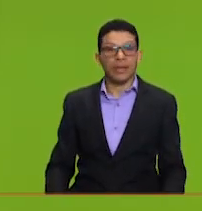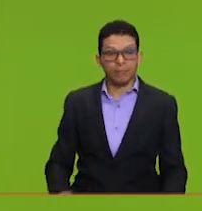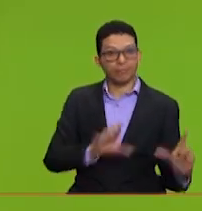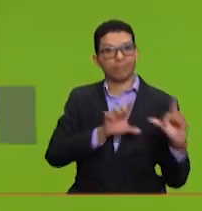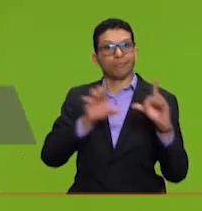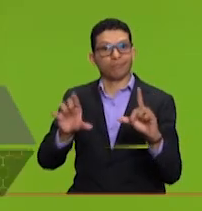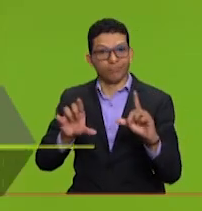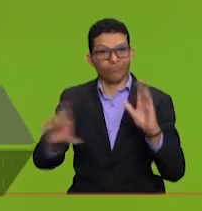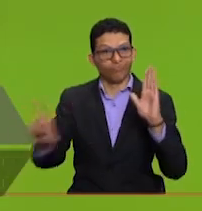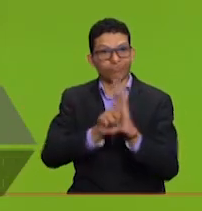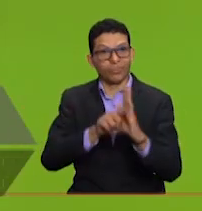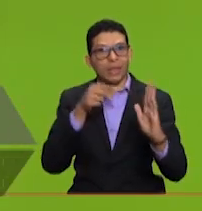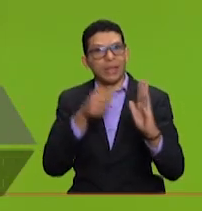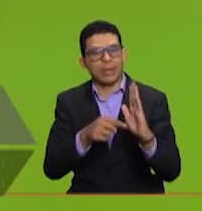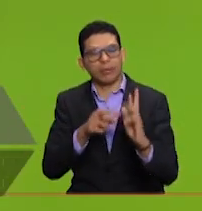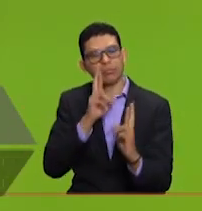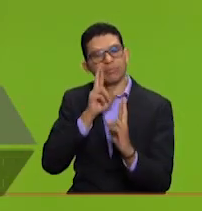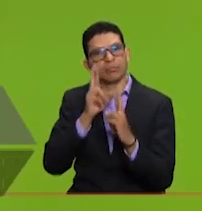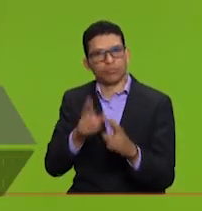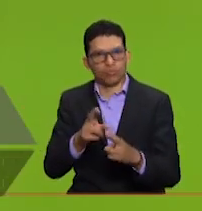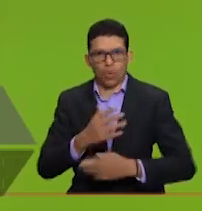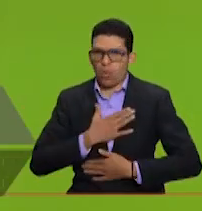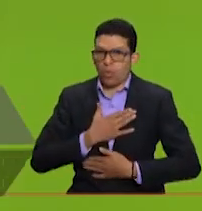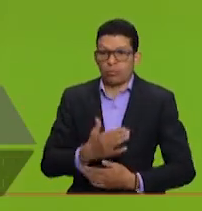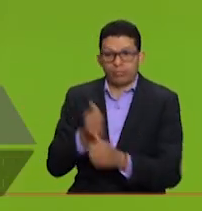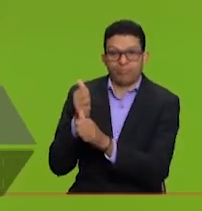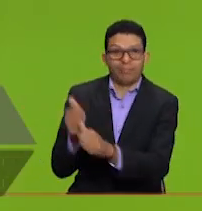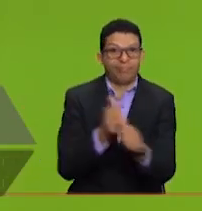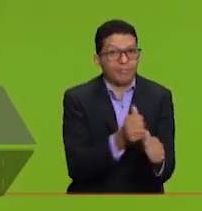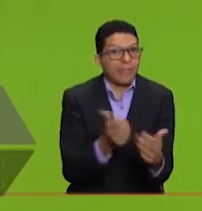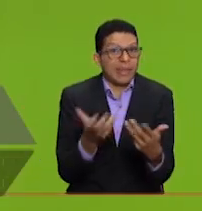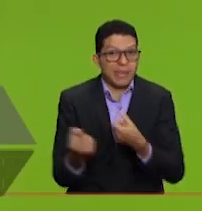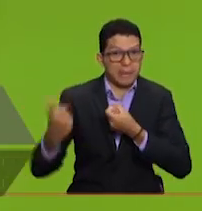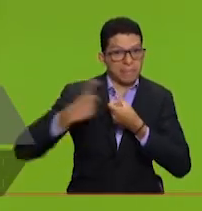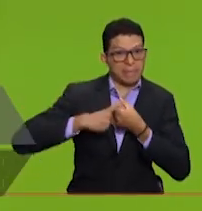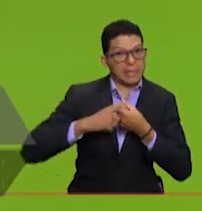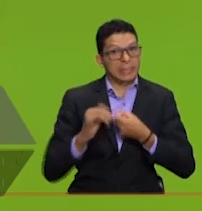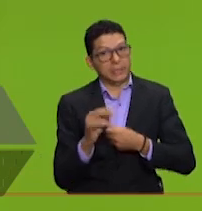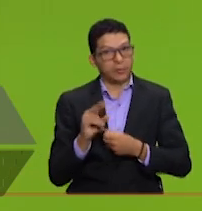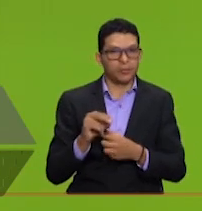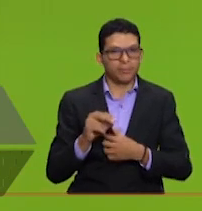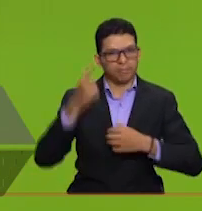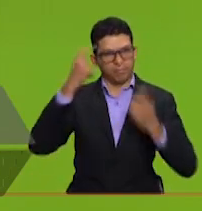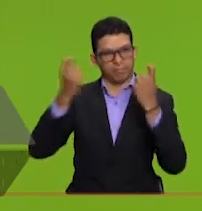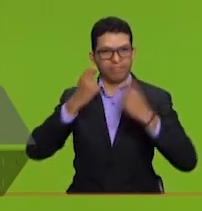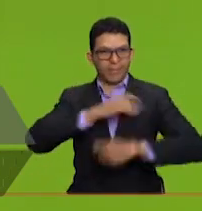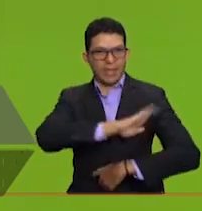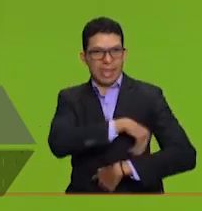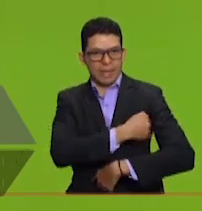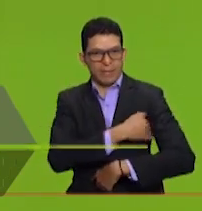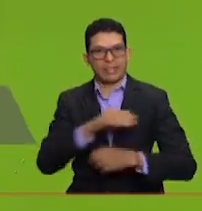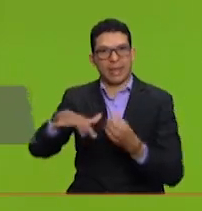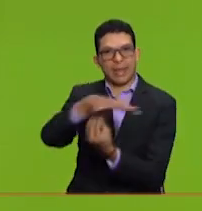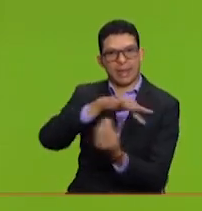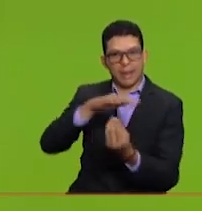a la legalidad forestal es un reconocimiento voluntario. Es una estrategia que desde el Ministerio de Ambiente se desarrolló